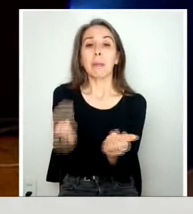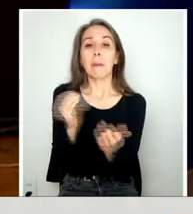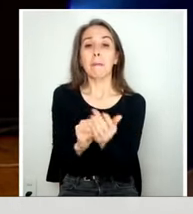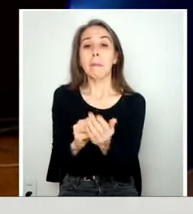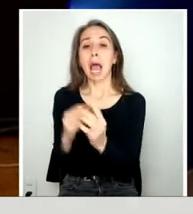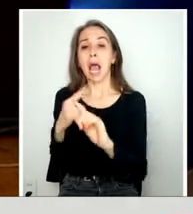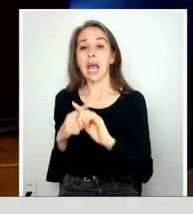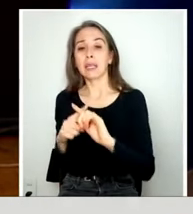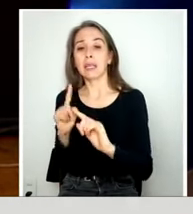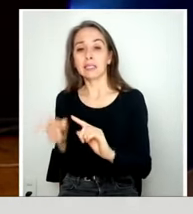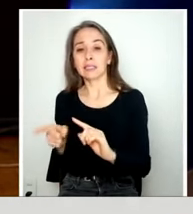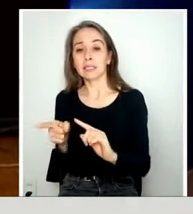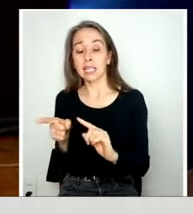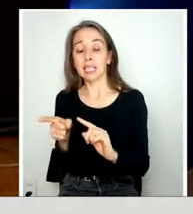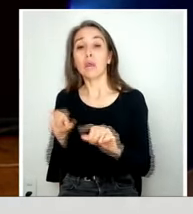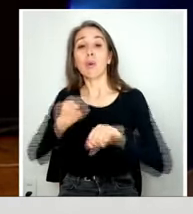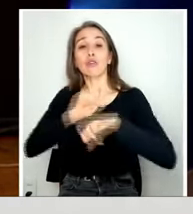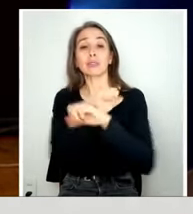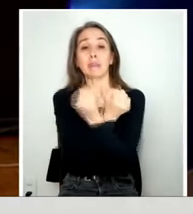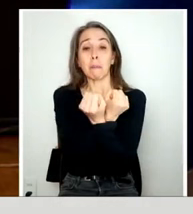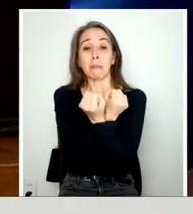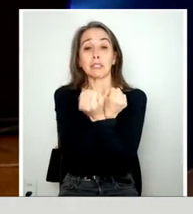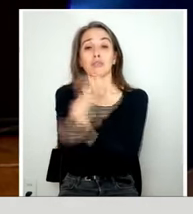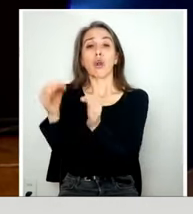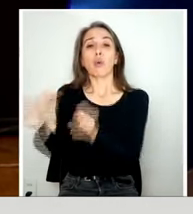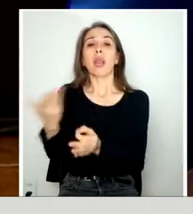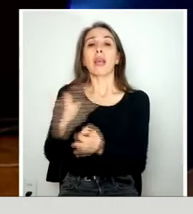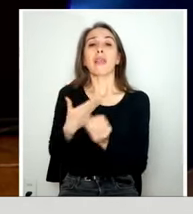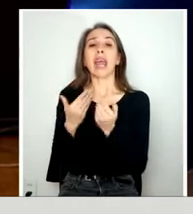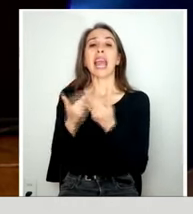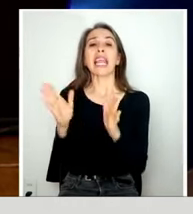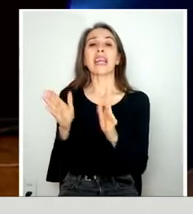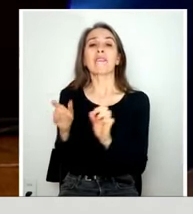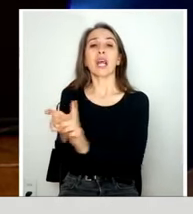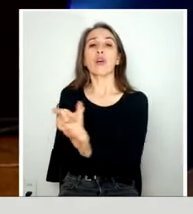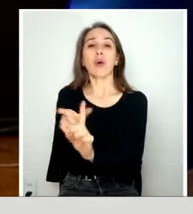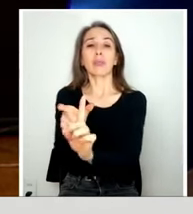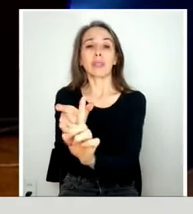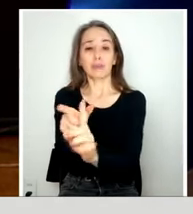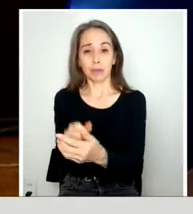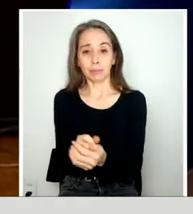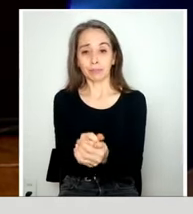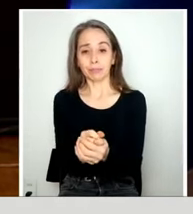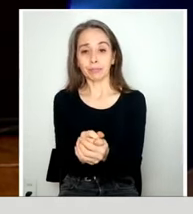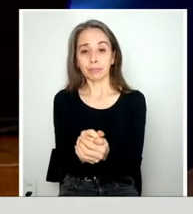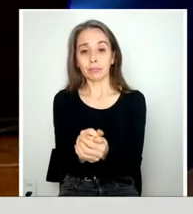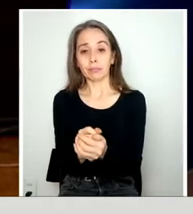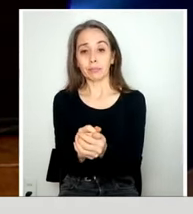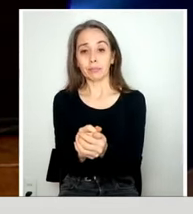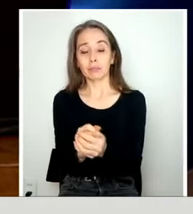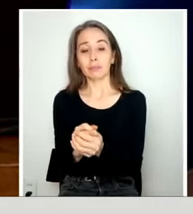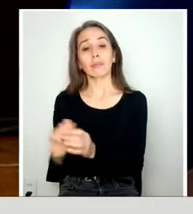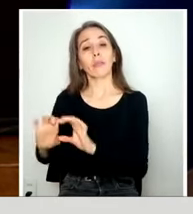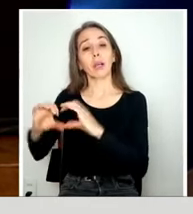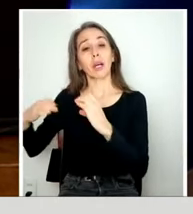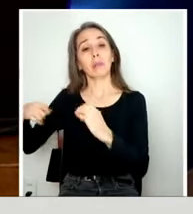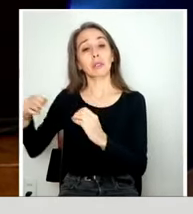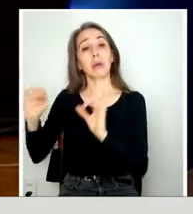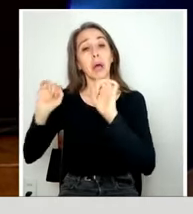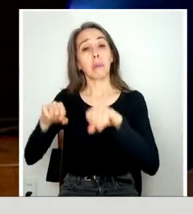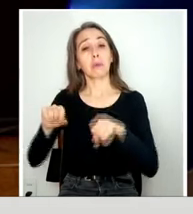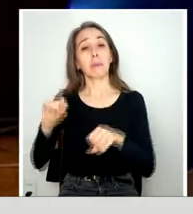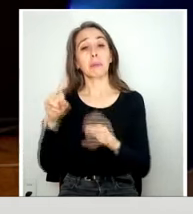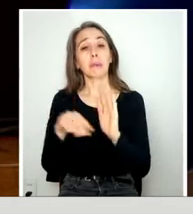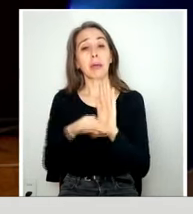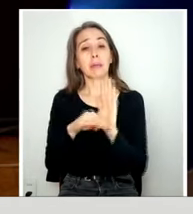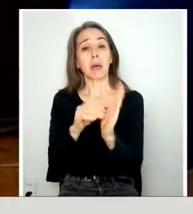la obtención de la Libertad condicional oficio del senado por el cual comunica que aprobado el primer trámite constitucional el